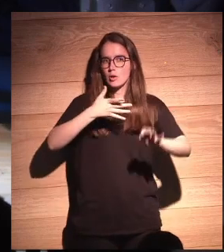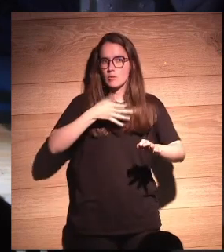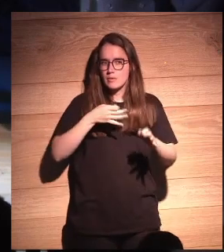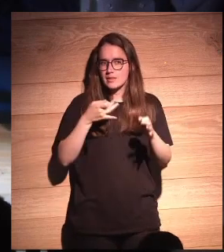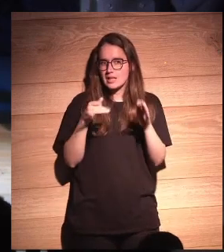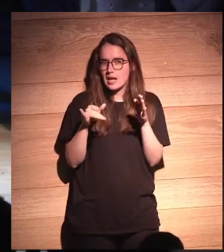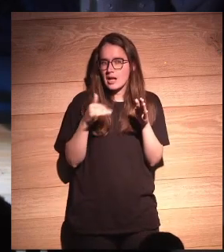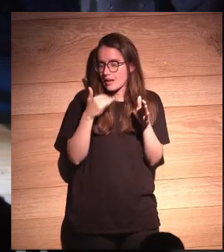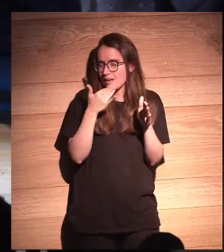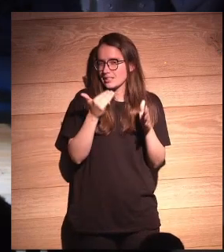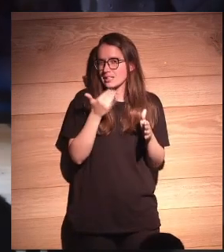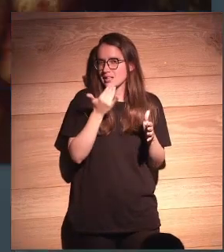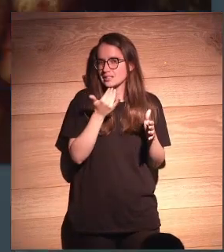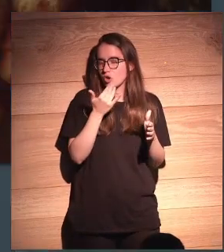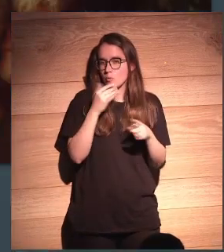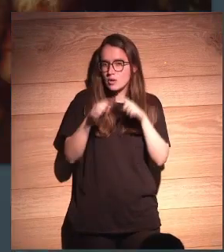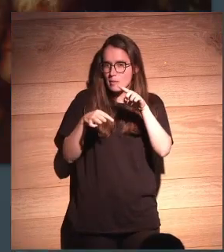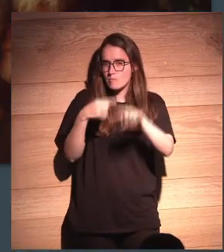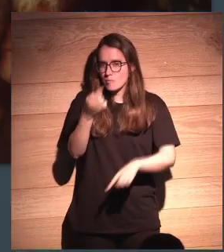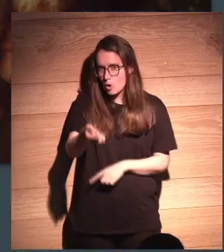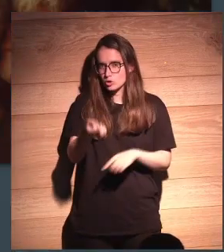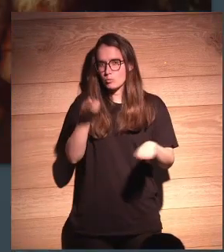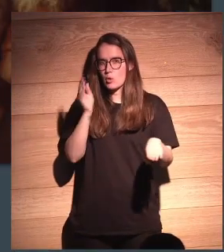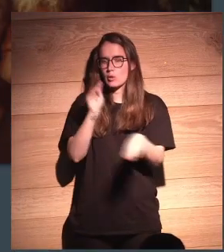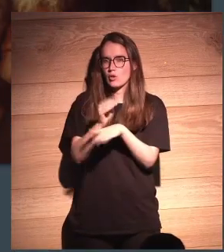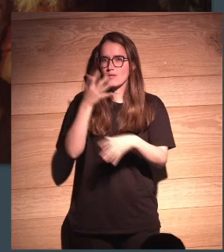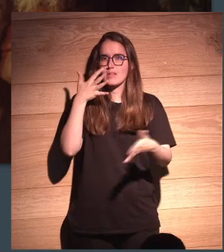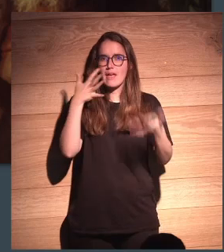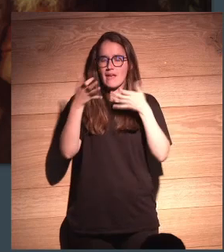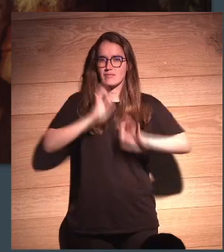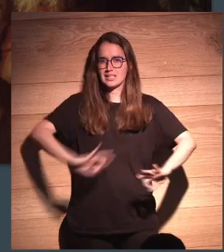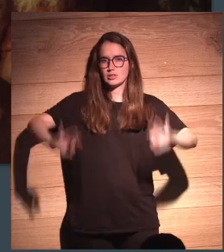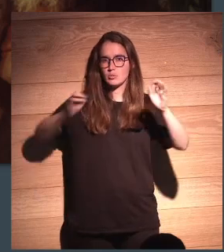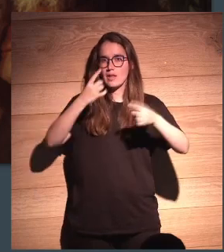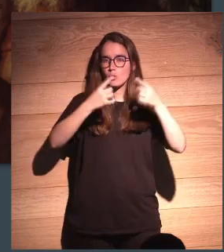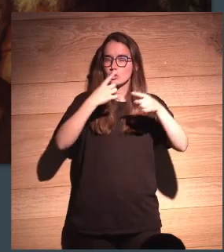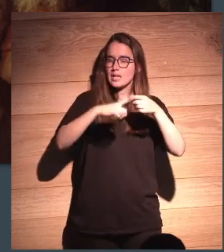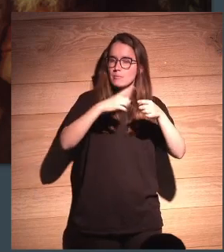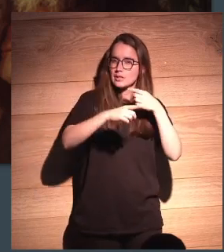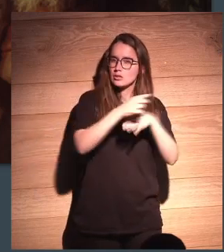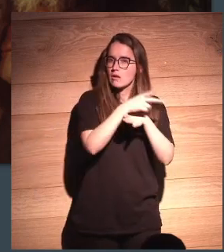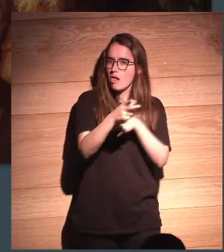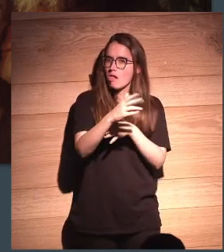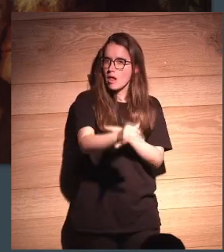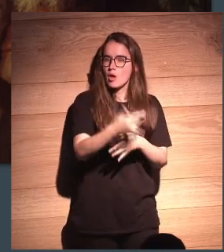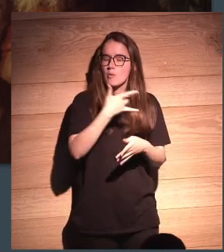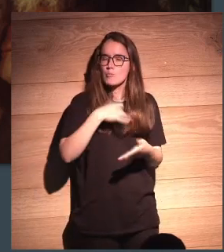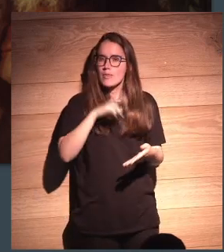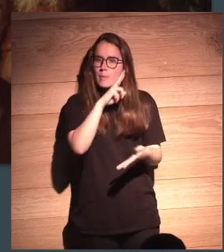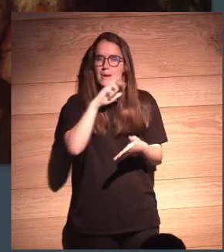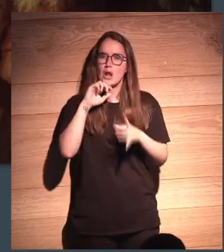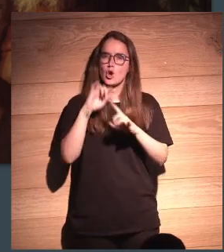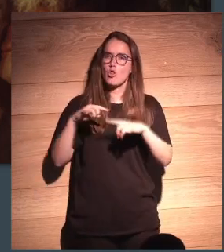estamos cerca de ser una postproducción de efectos, reforzar ciertos elementos que igual había en el rodaje que podrían tener más